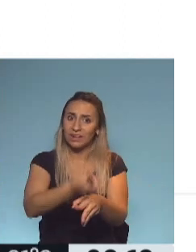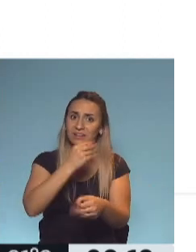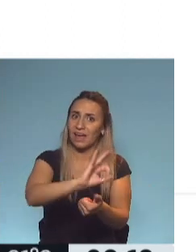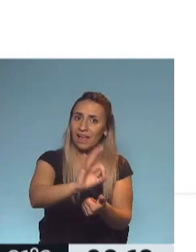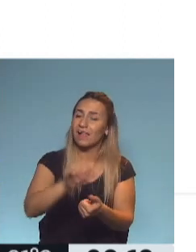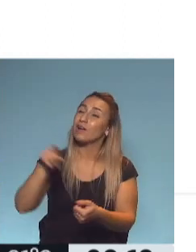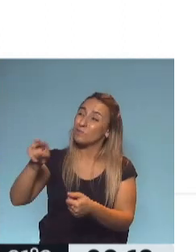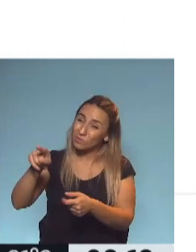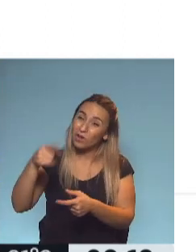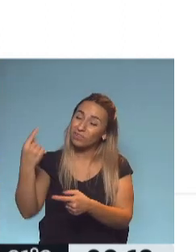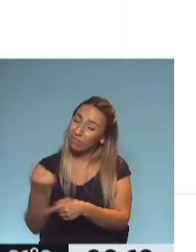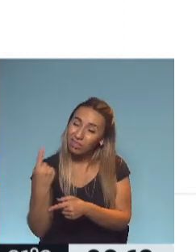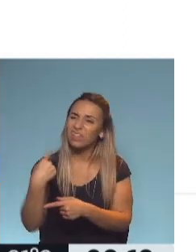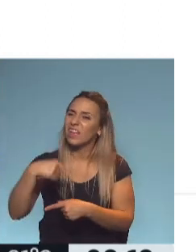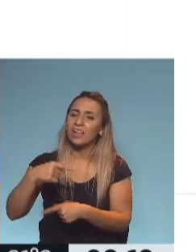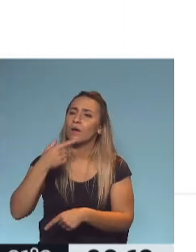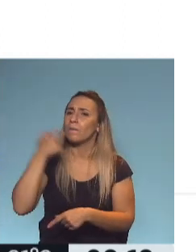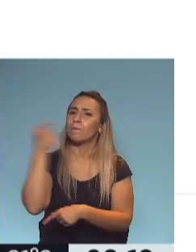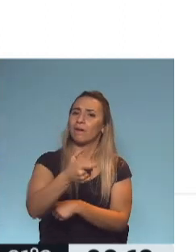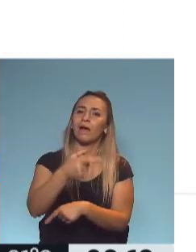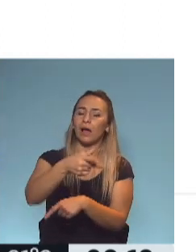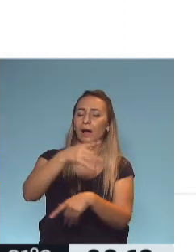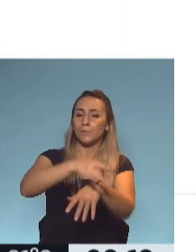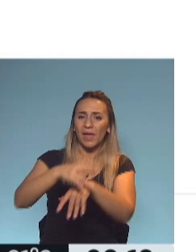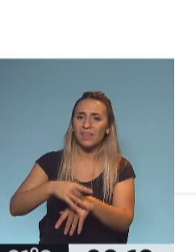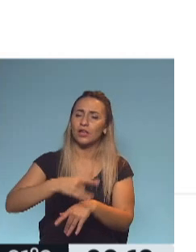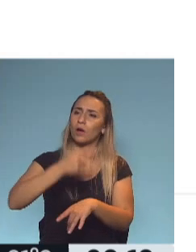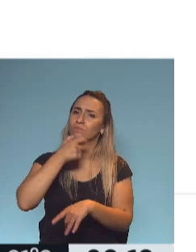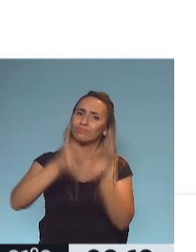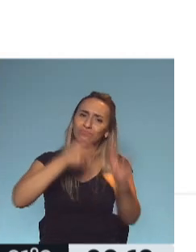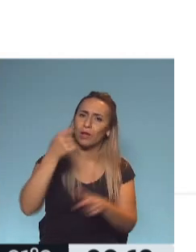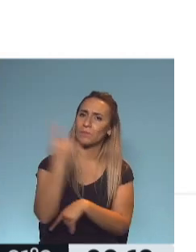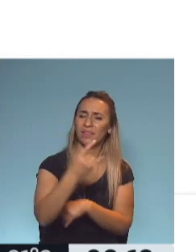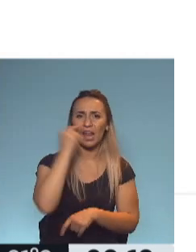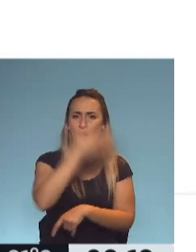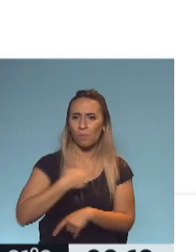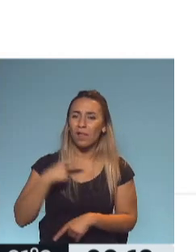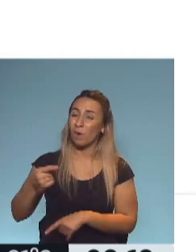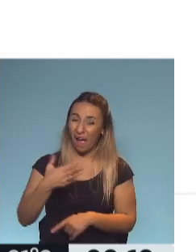insultar a médicos, niños con capacidades diferentes y mentir a los padres. No hable de coherencia,